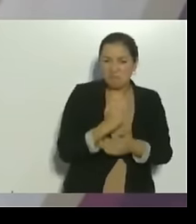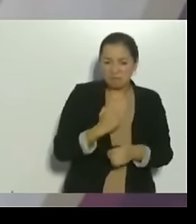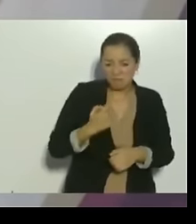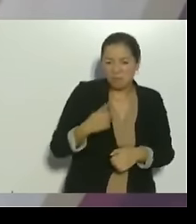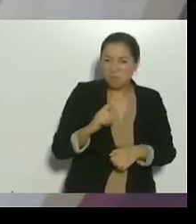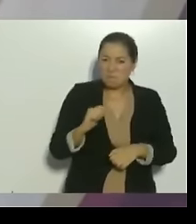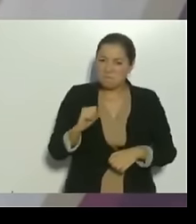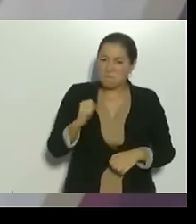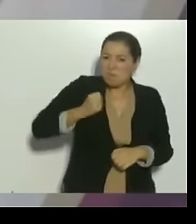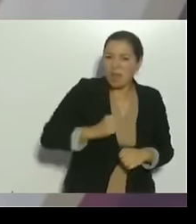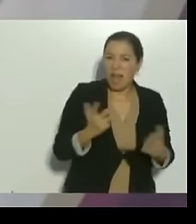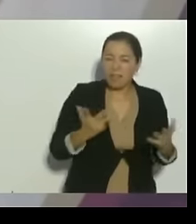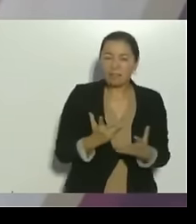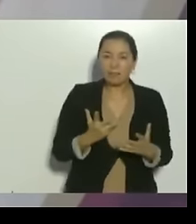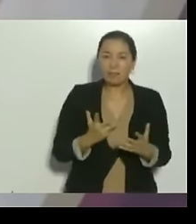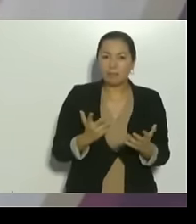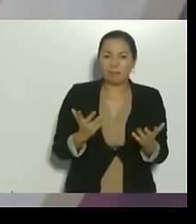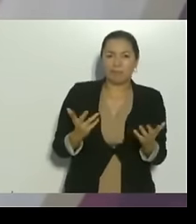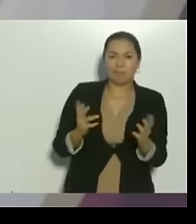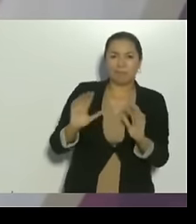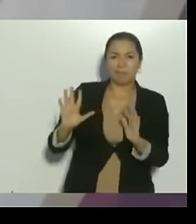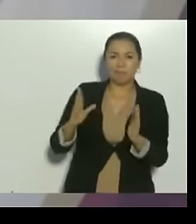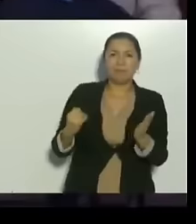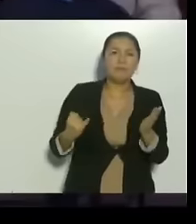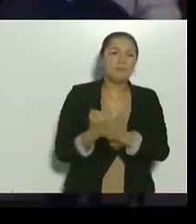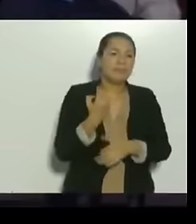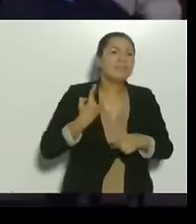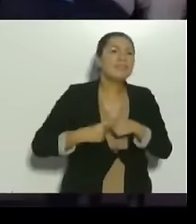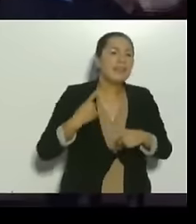quién tomó la decisión la